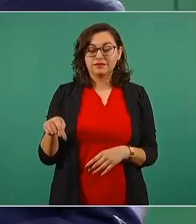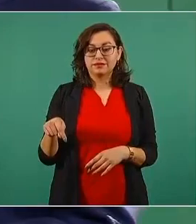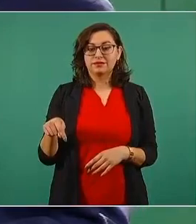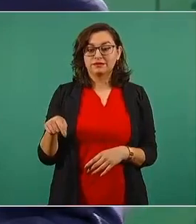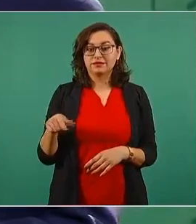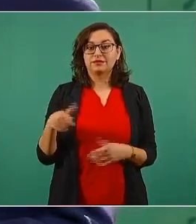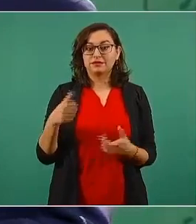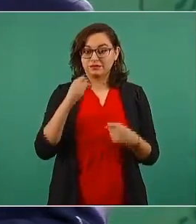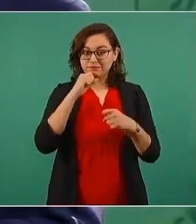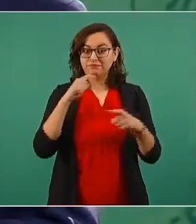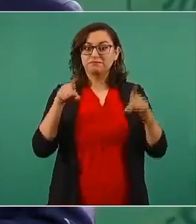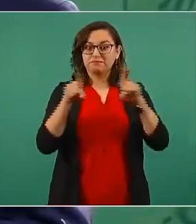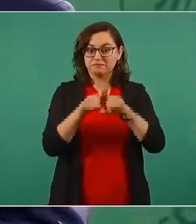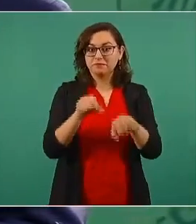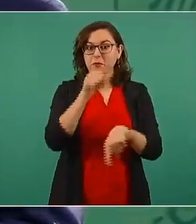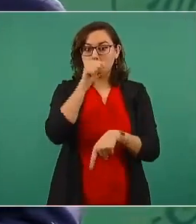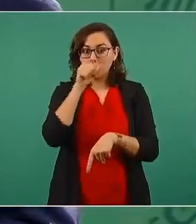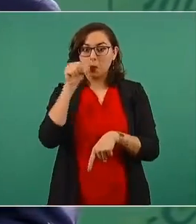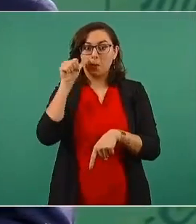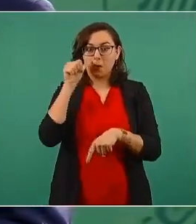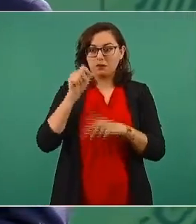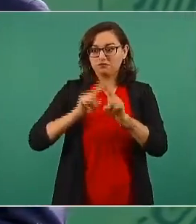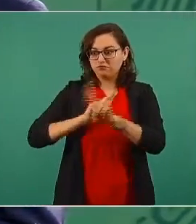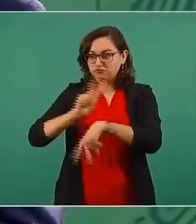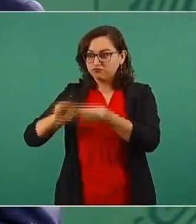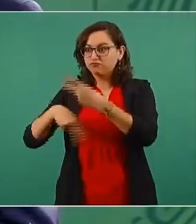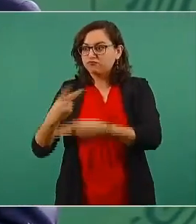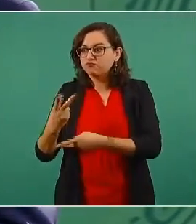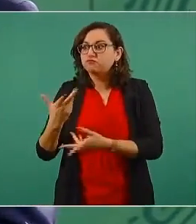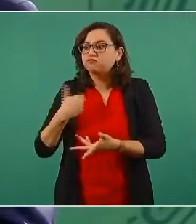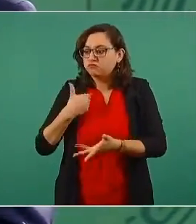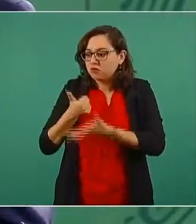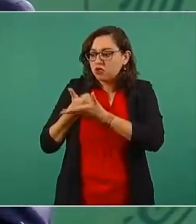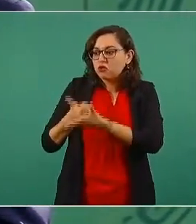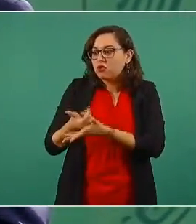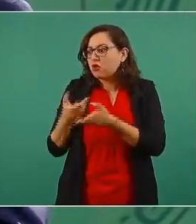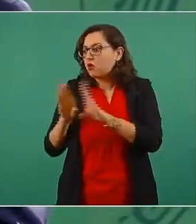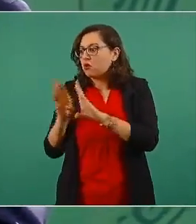Juárez a ponerse a las órdenes de Juan Álvarez,